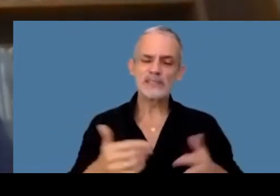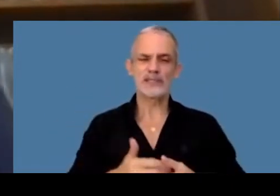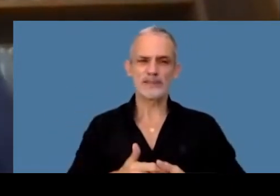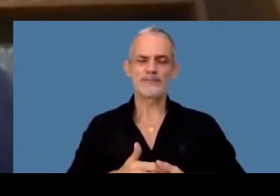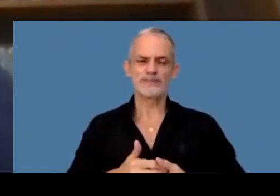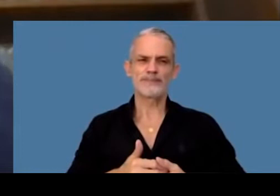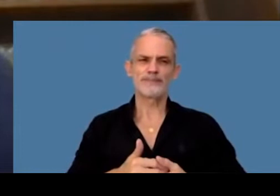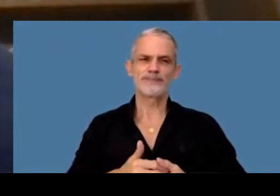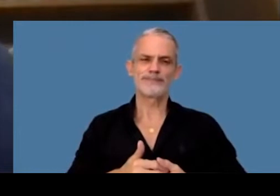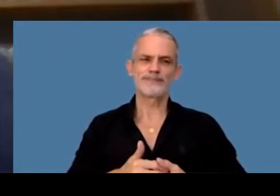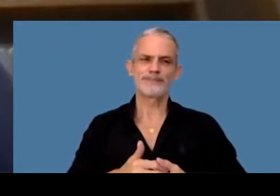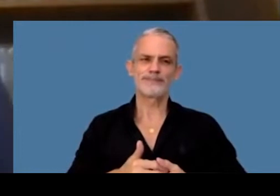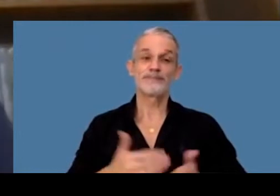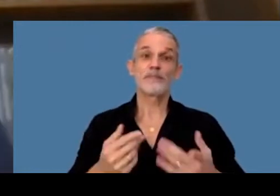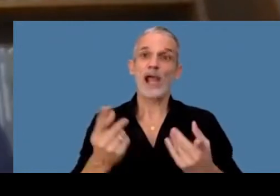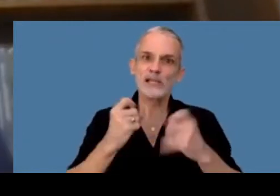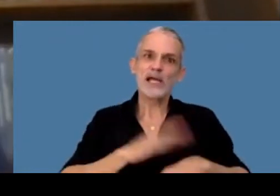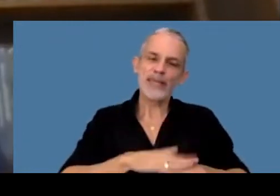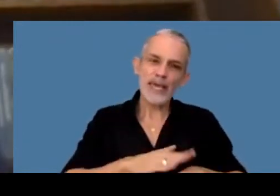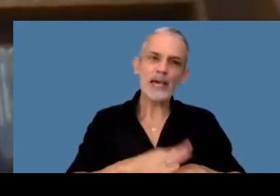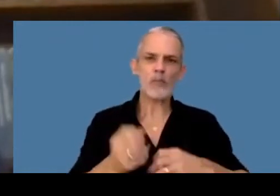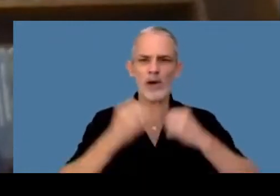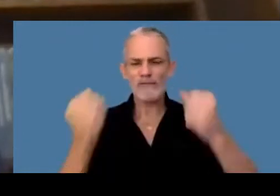Requiere tiempo, esfuerzo, recursos.